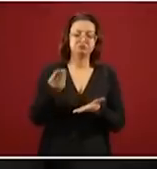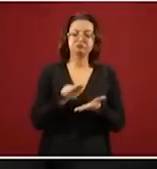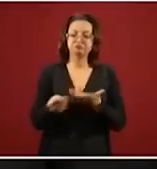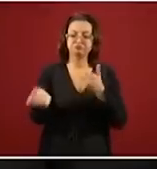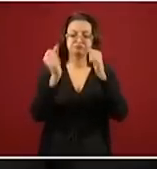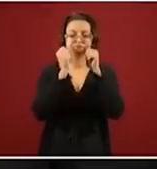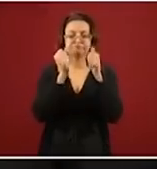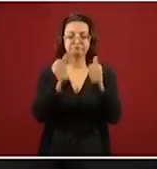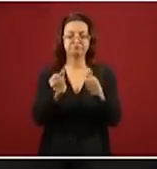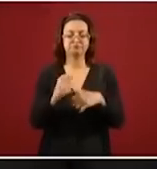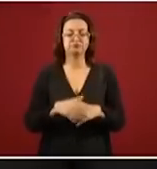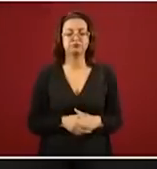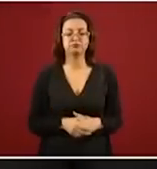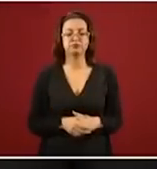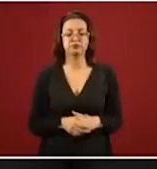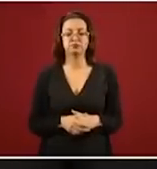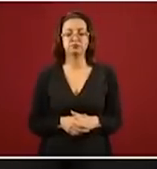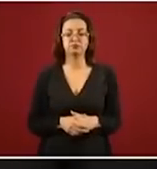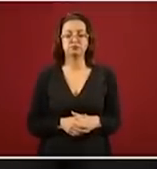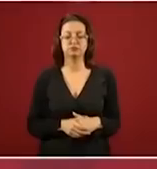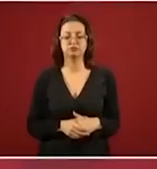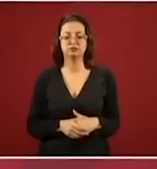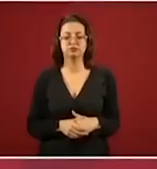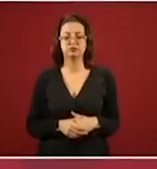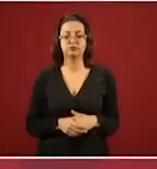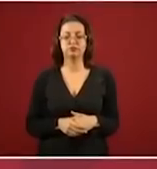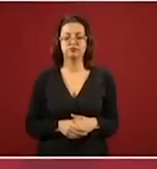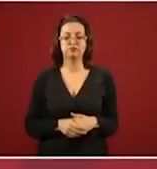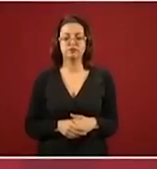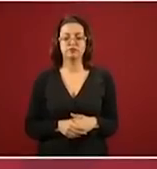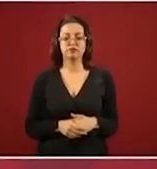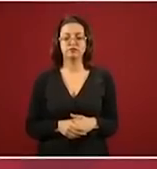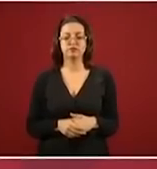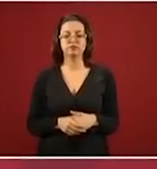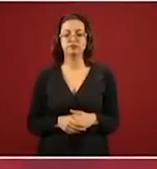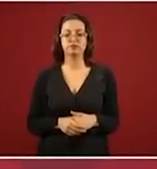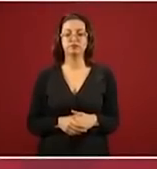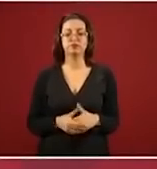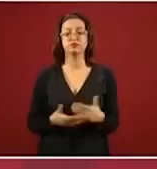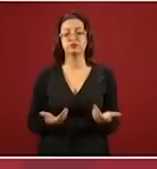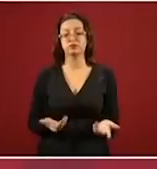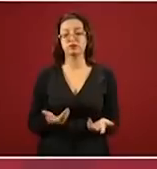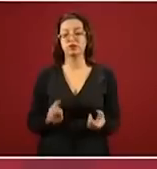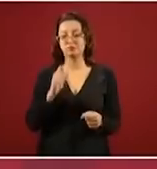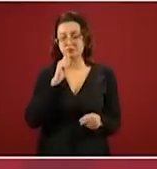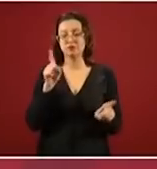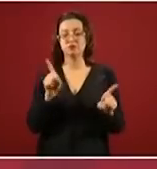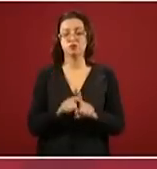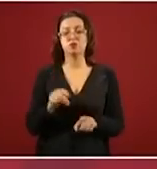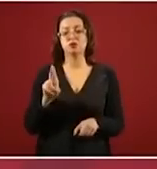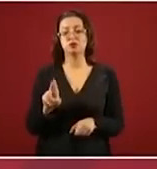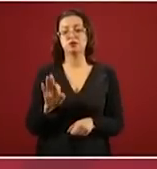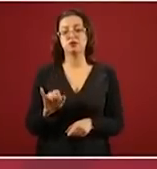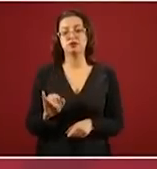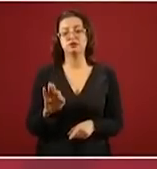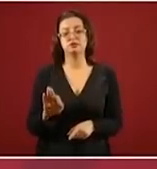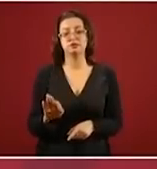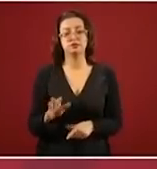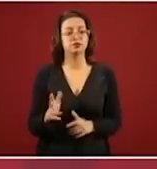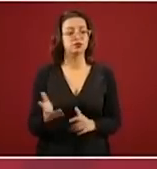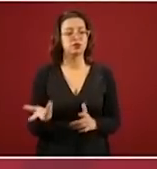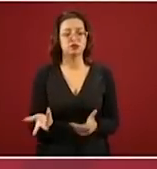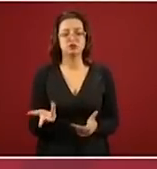atendido en cuanto a e inteligencia financiera lo que tiene que ver con